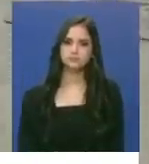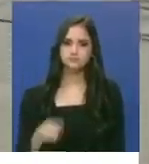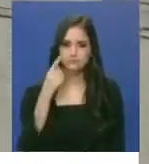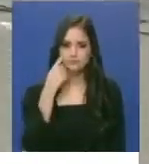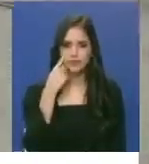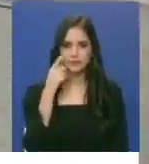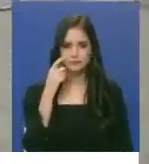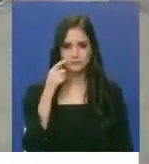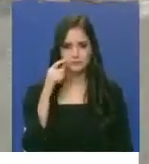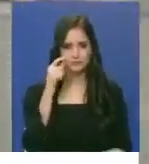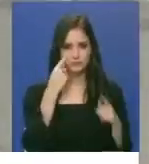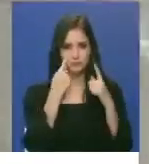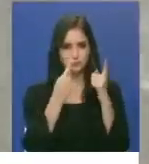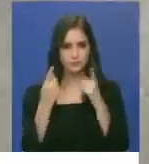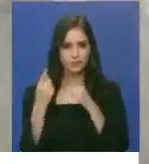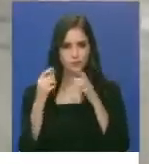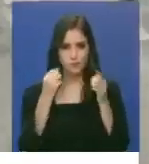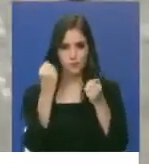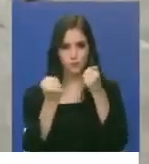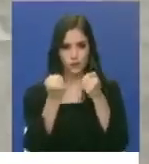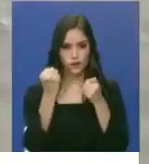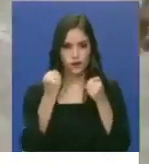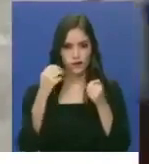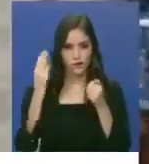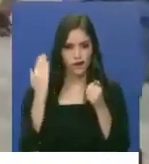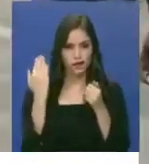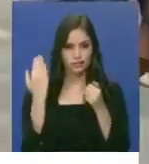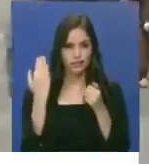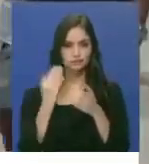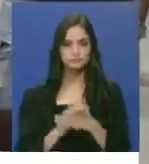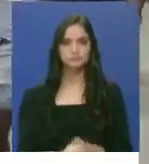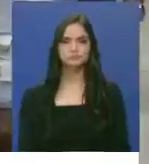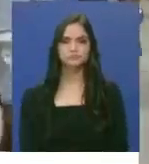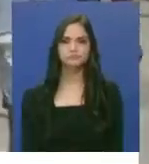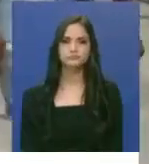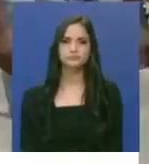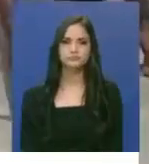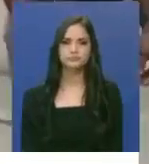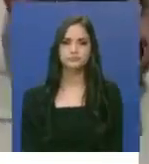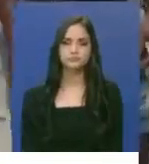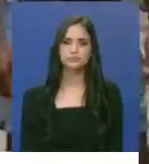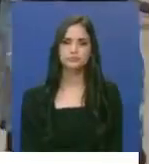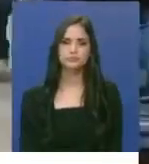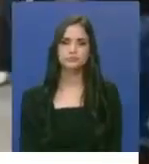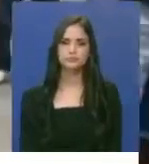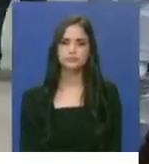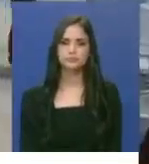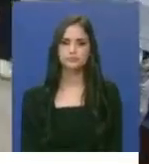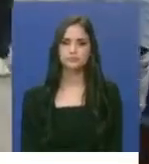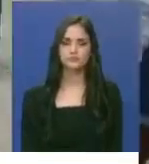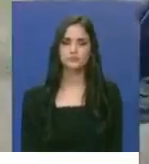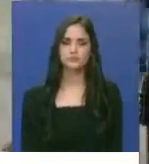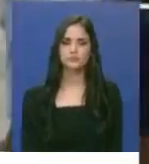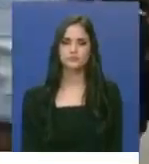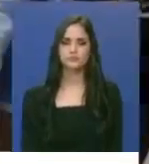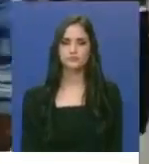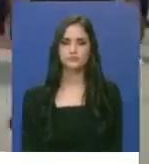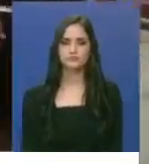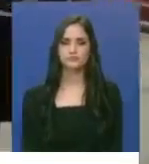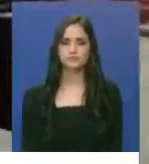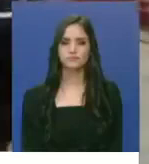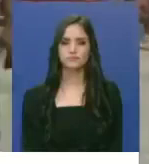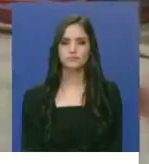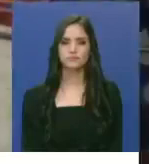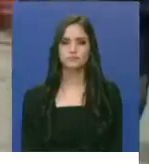no sé quién es y ahí es lo que está en este momento ocurriendo. La vía está totalmente cerrada, es lo que está ocurriendo en la provincia de Colón.